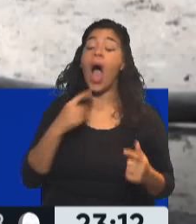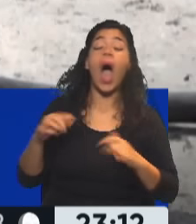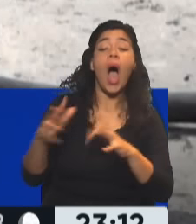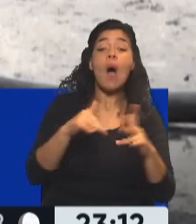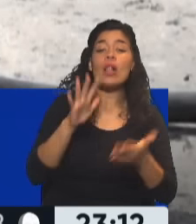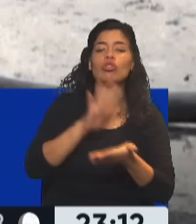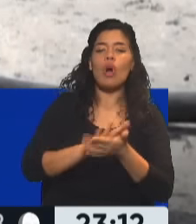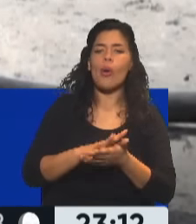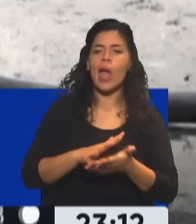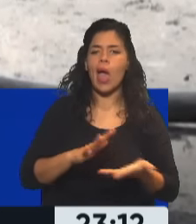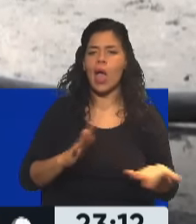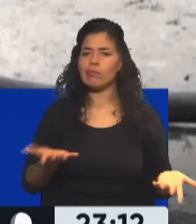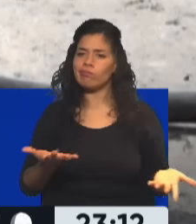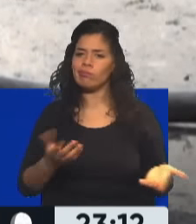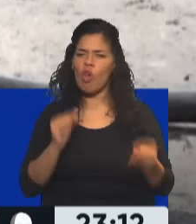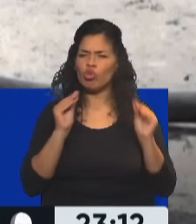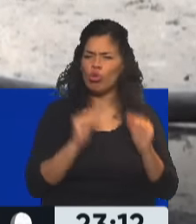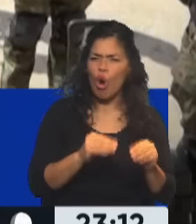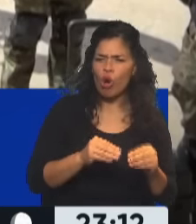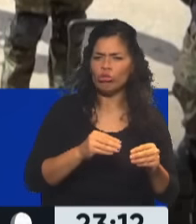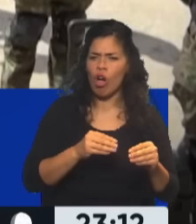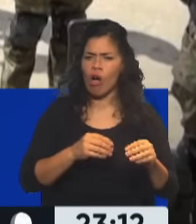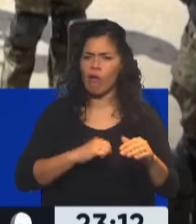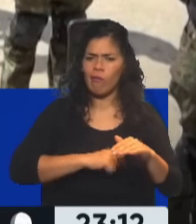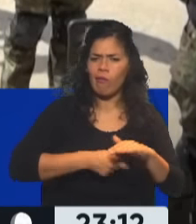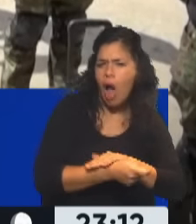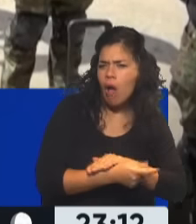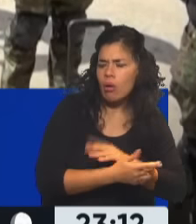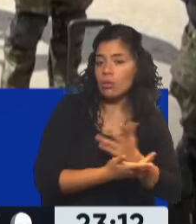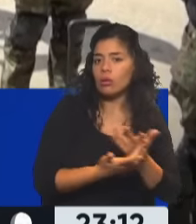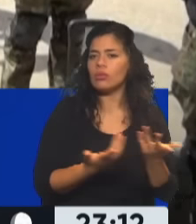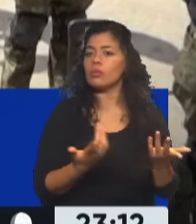pudiese ser cohonestado por la Fuerza Armada o no.